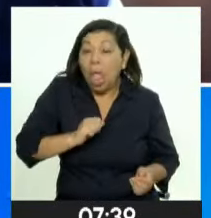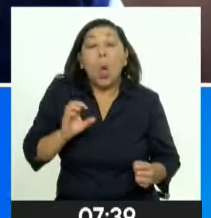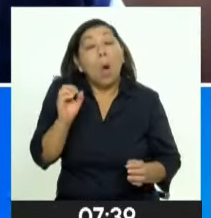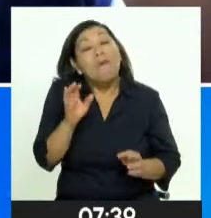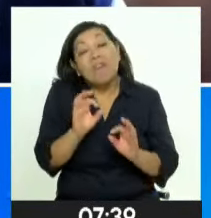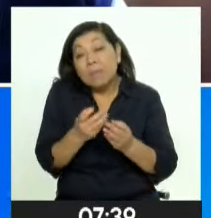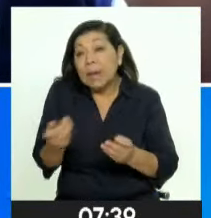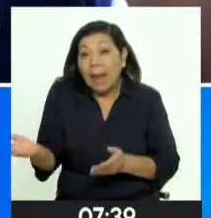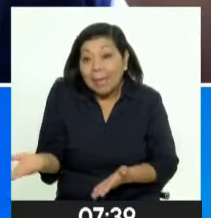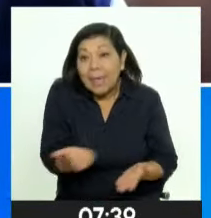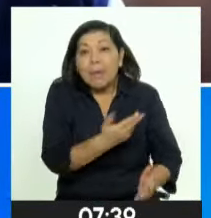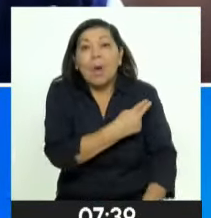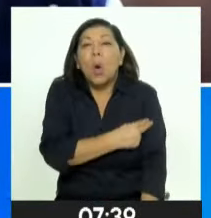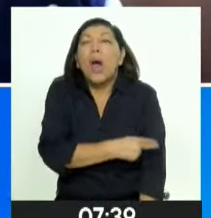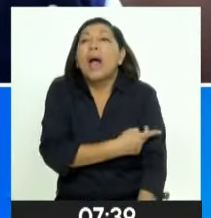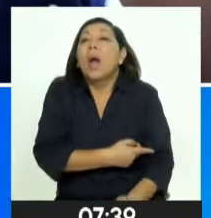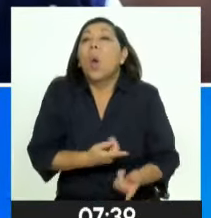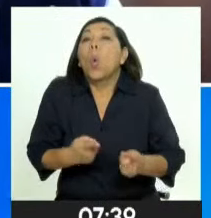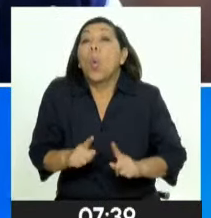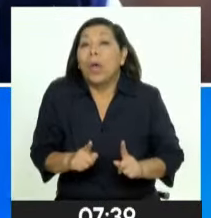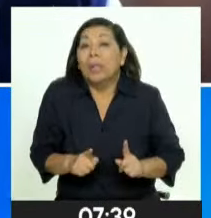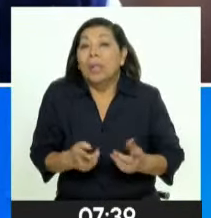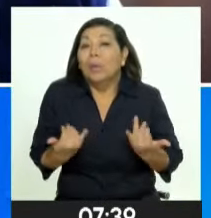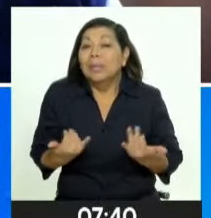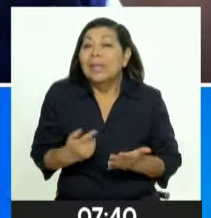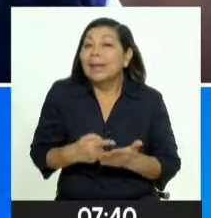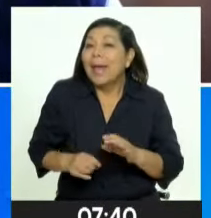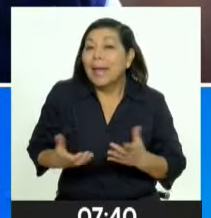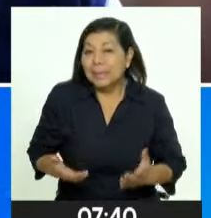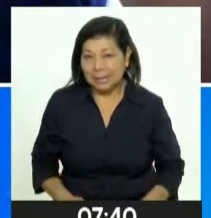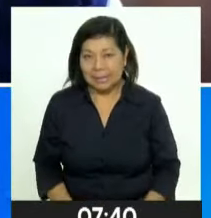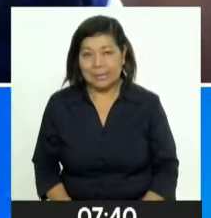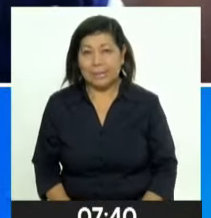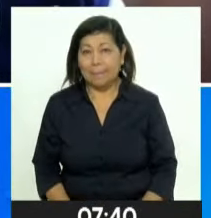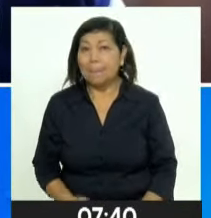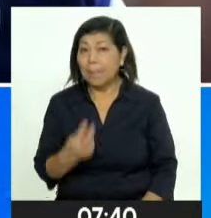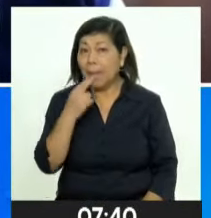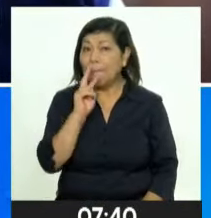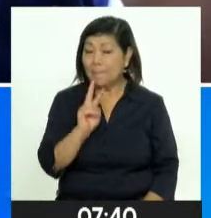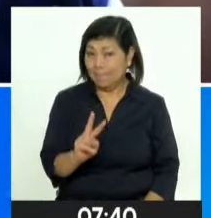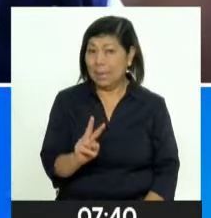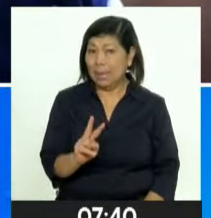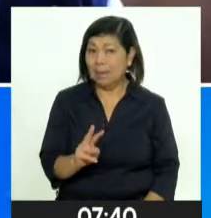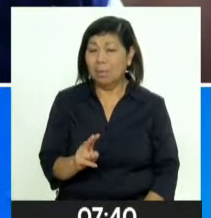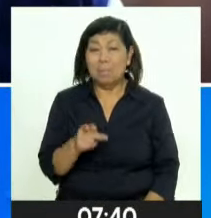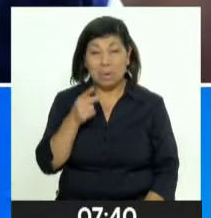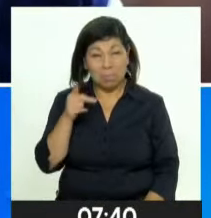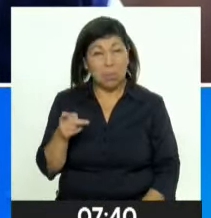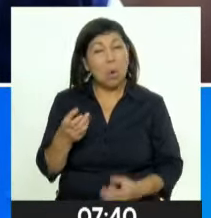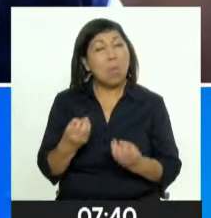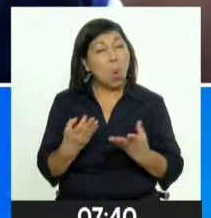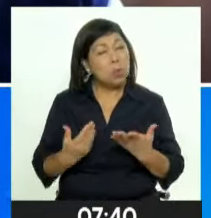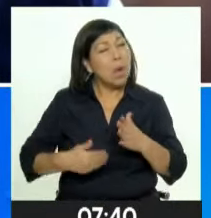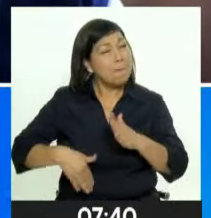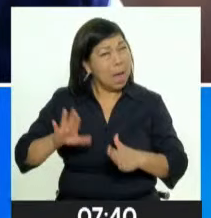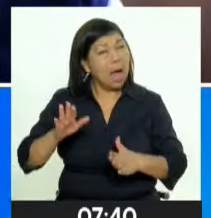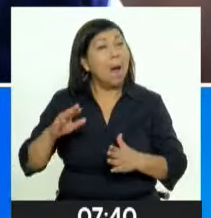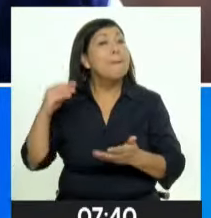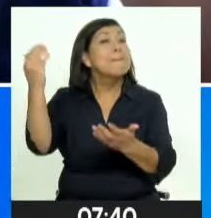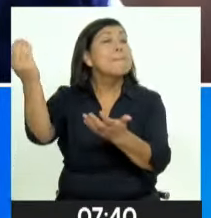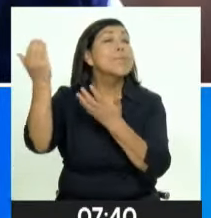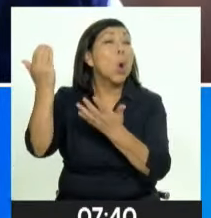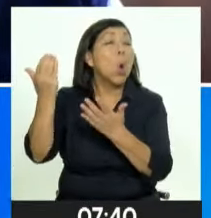usted. ¿Qué hacer cuando presentamos estos síntomas? Porque vemos, por ejemplo, en la región Piura, se ha presentado casos donde